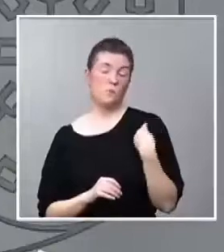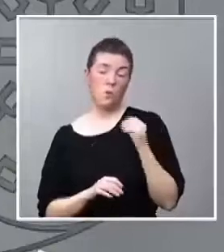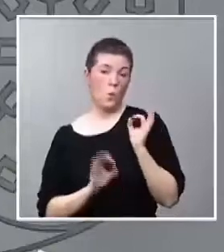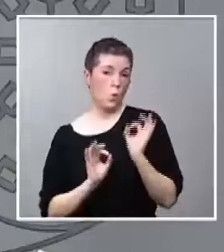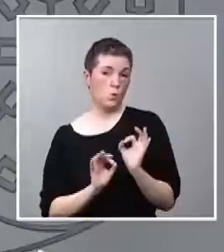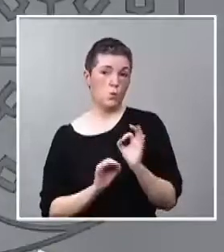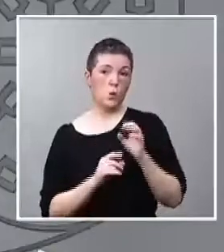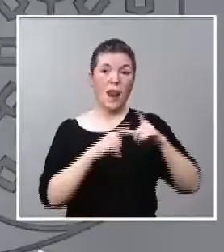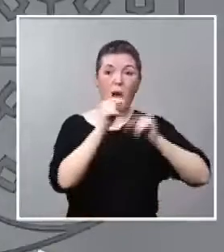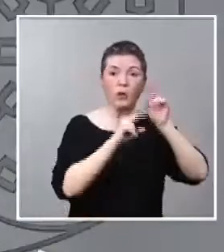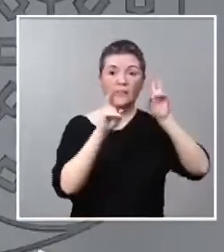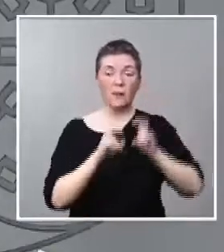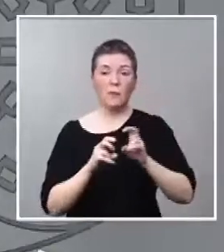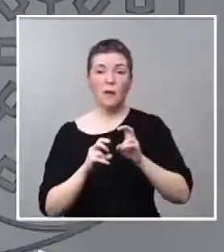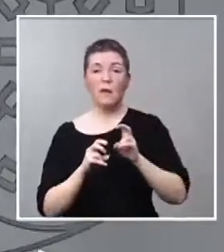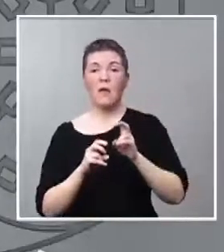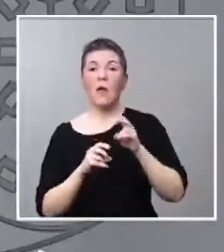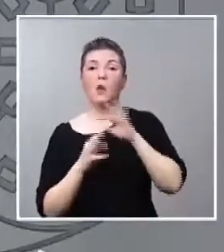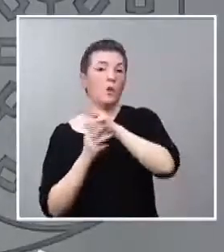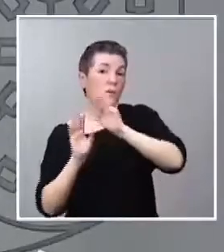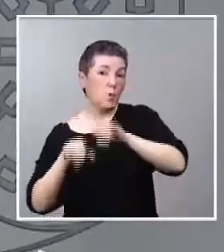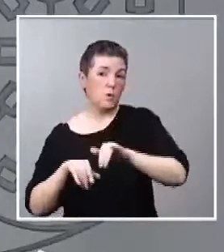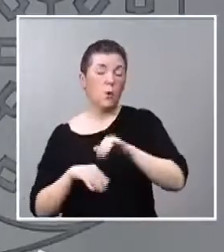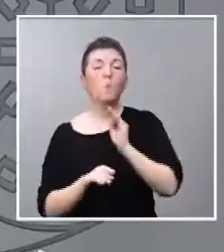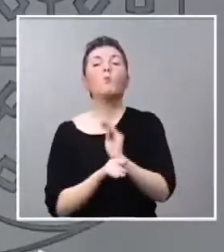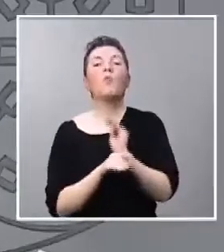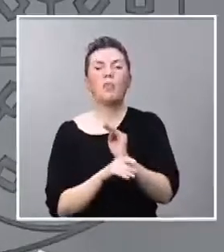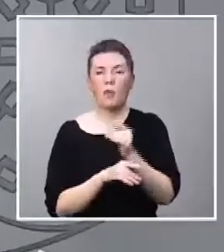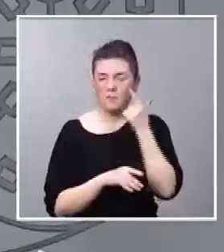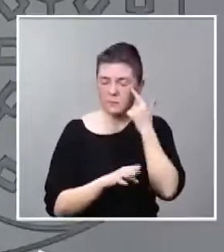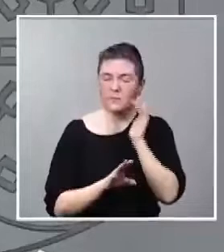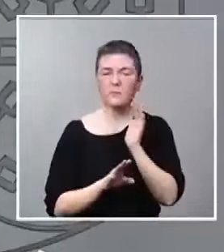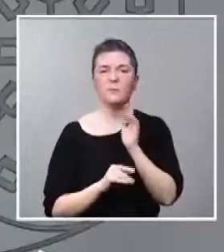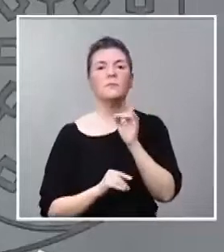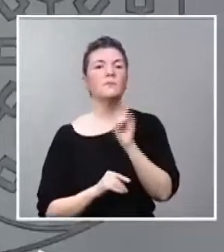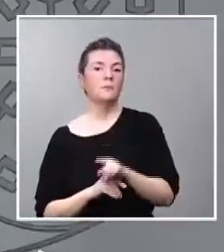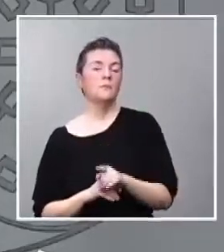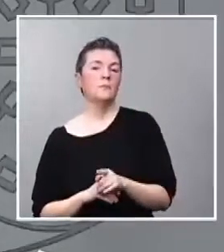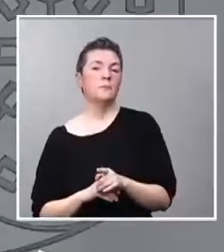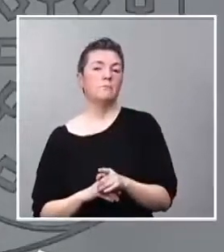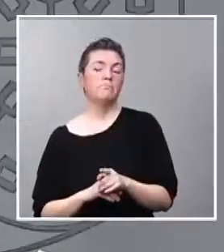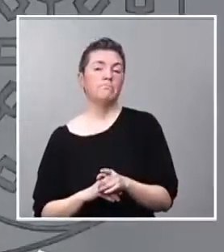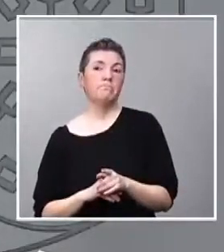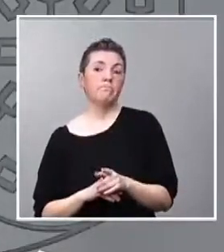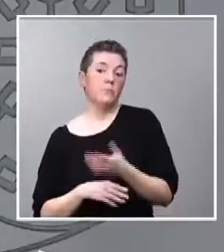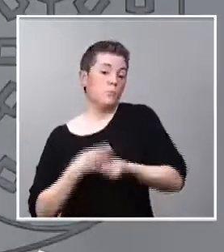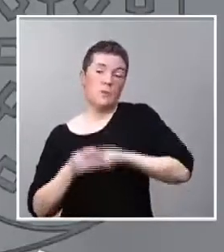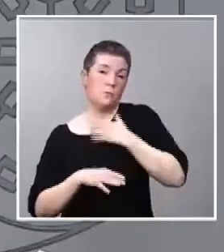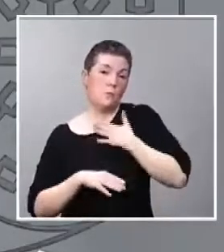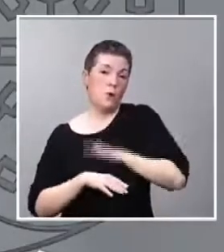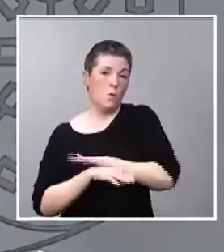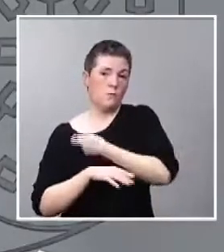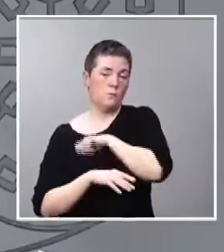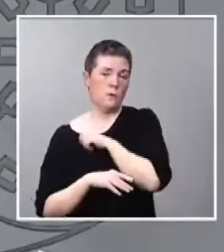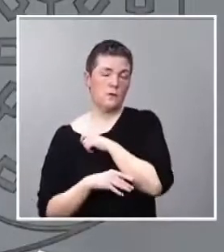de medios y la mayoría de políticos es que te quieres cargar la igualdad de la mujer. Y entonces, para romper ese salto de A implica B, que A no